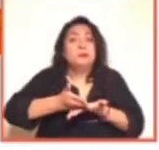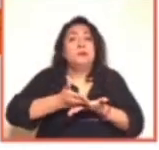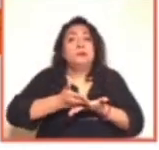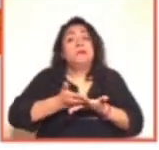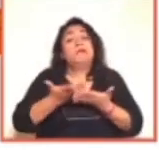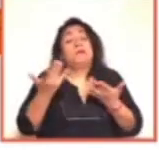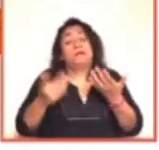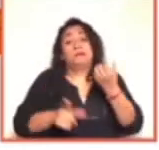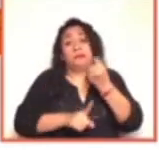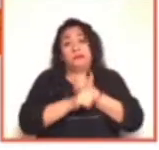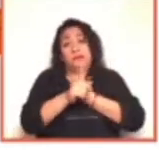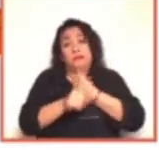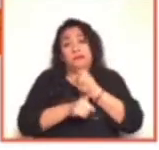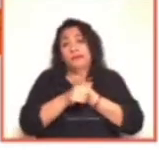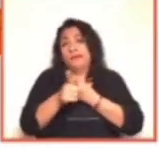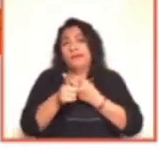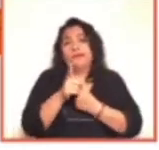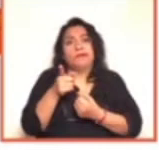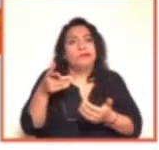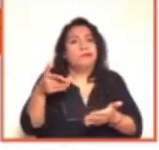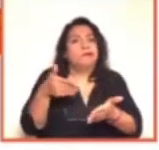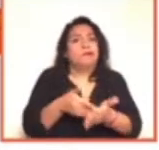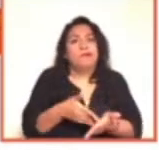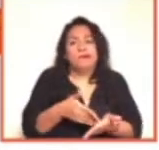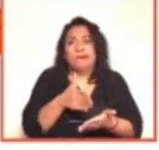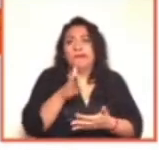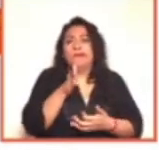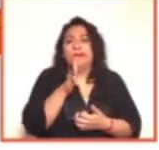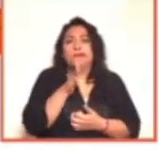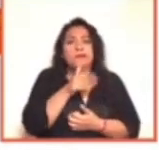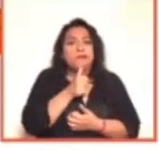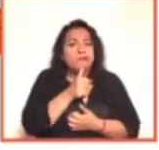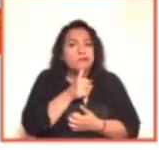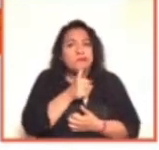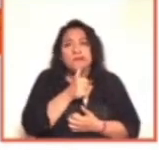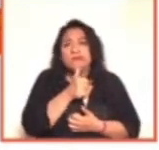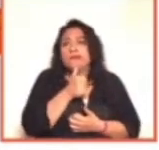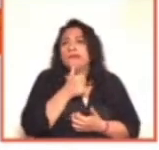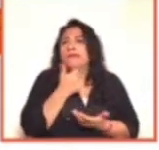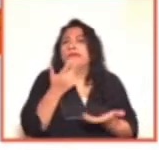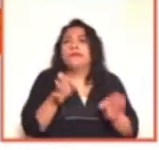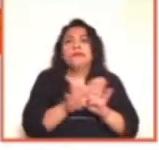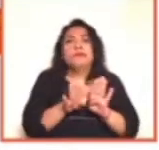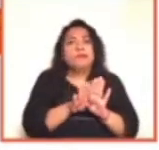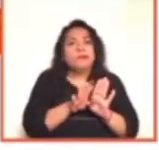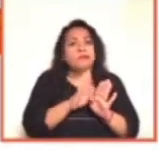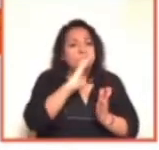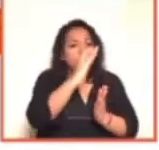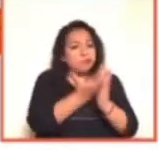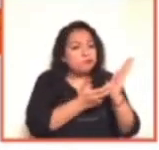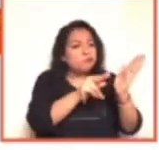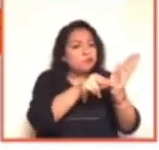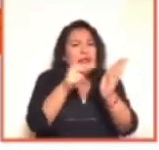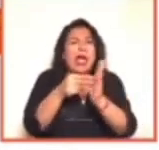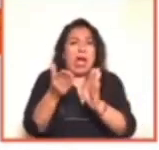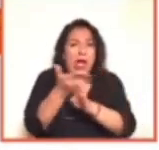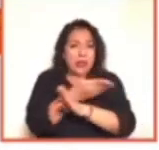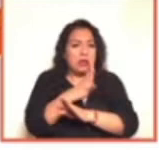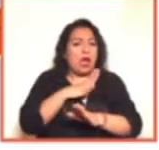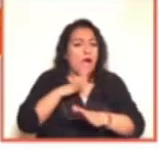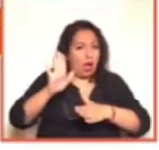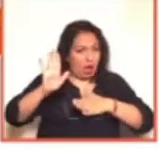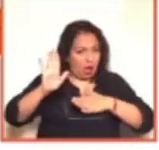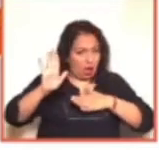la crisis nos impidió un poco como poder firmar varios contratos que ya estaban comprometidos, que